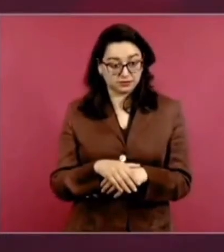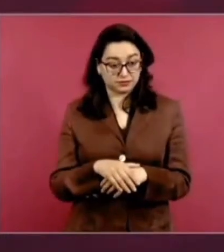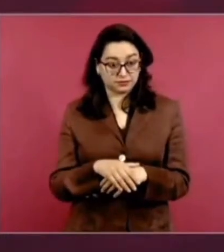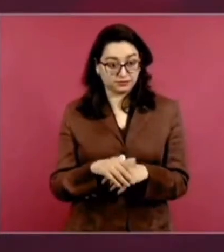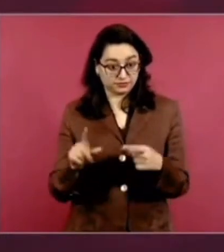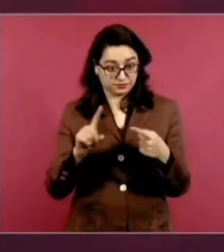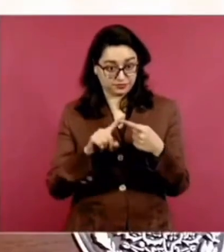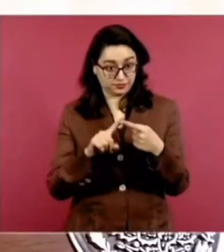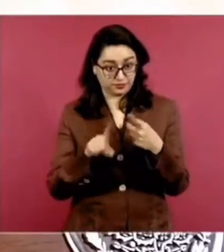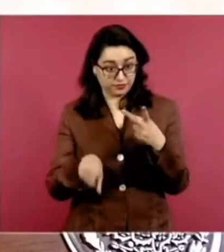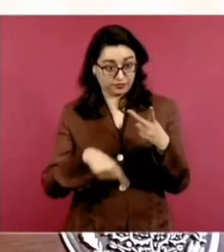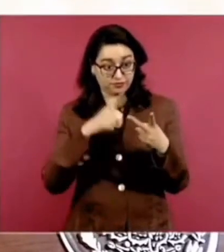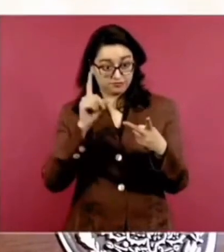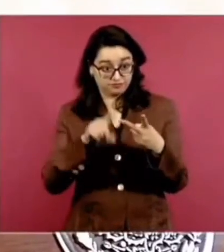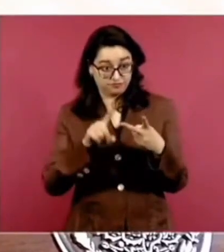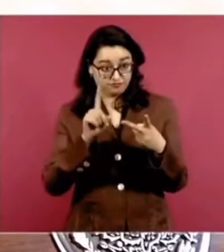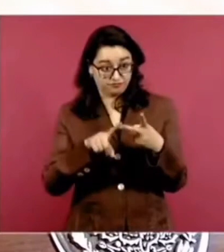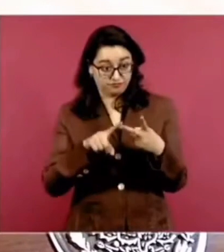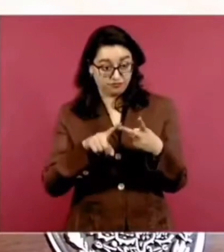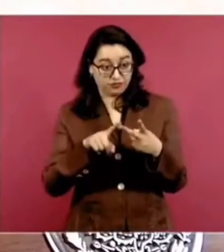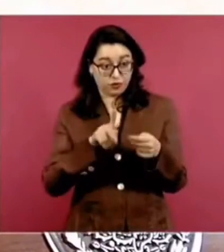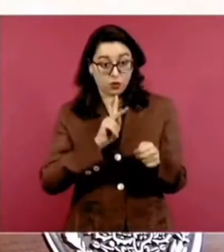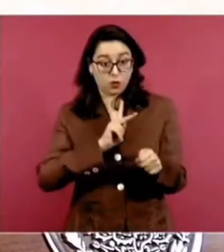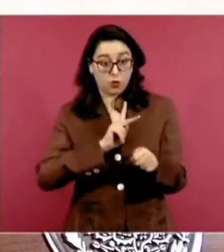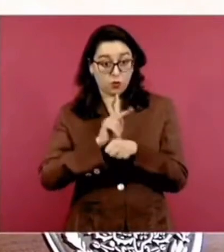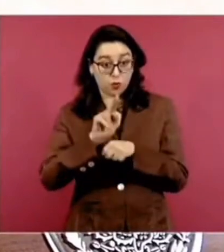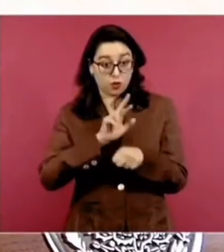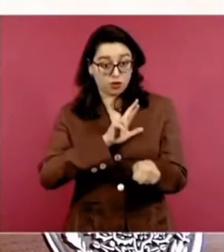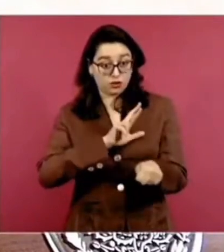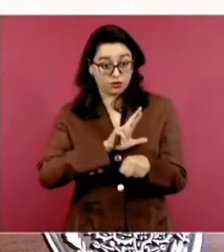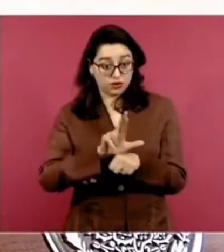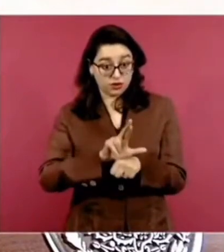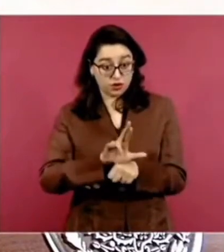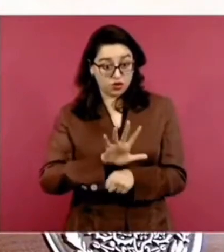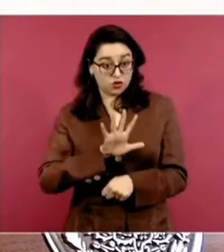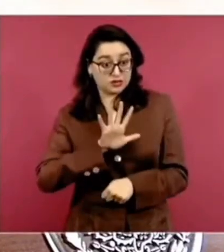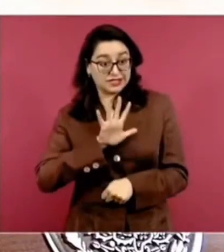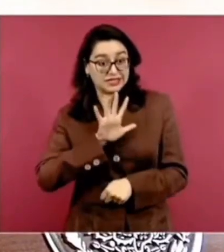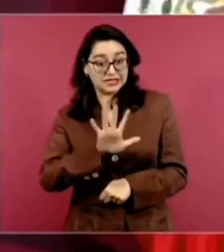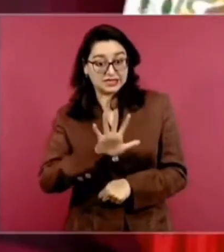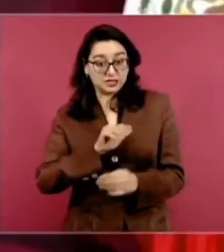hermanos puertorriqueños y son 5 millones.